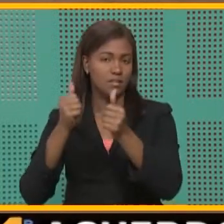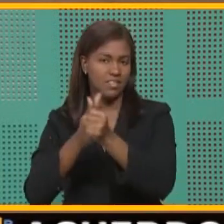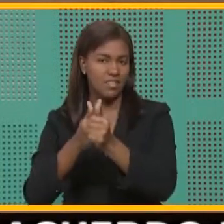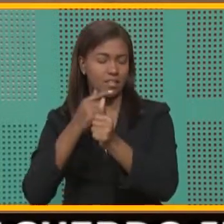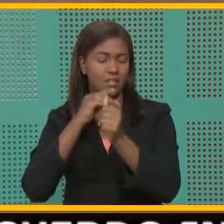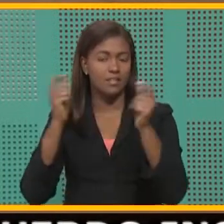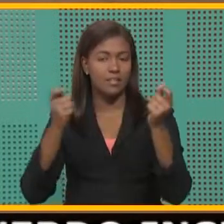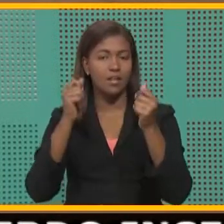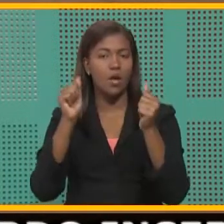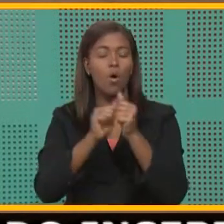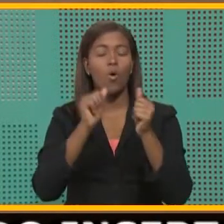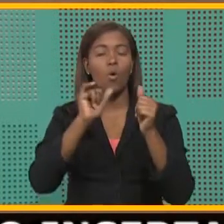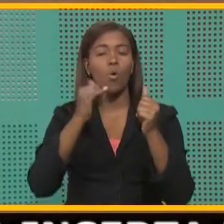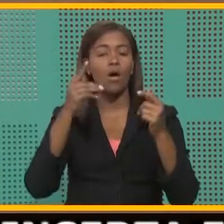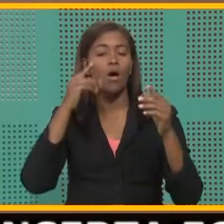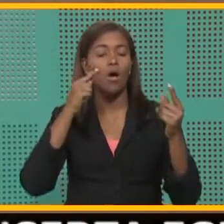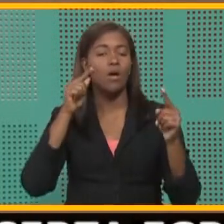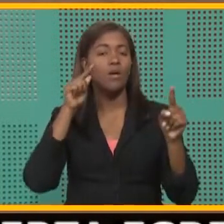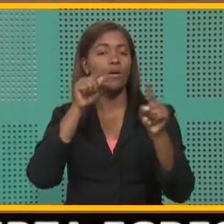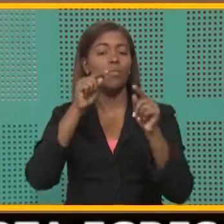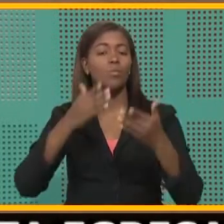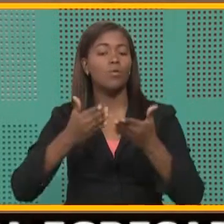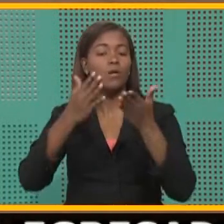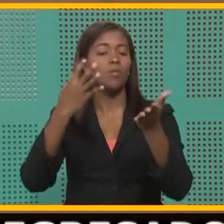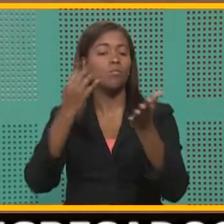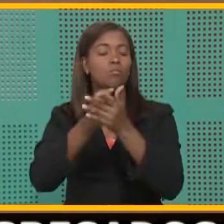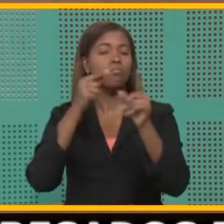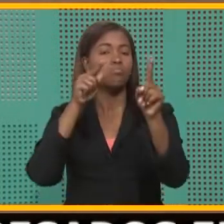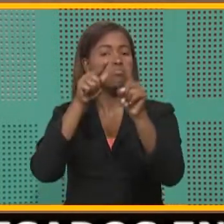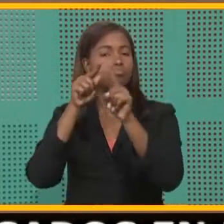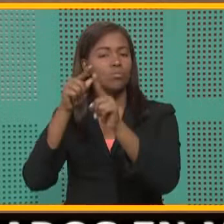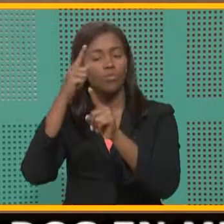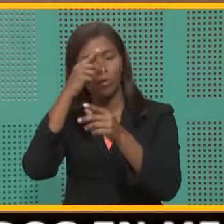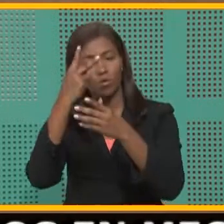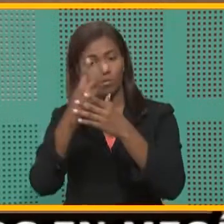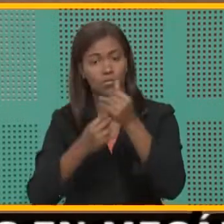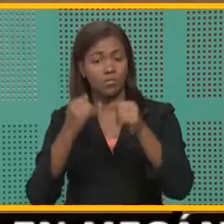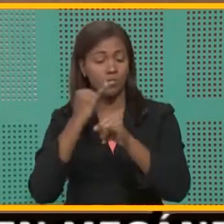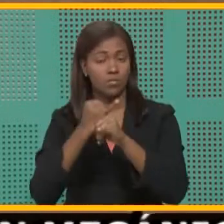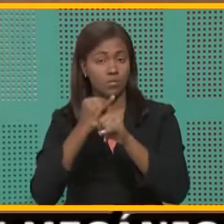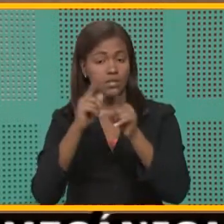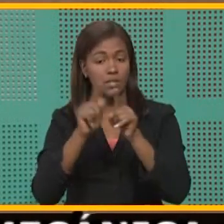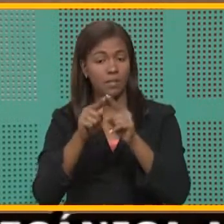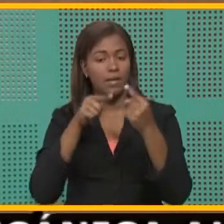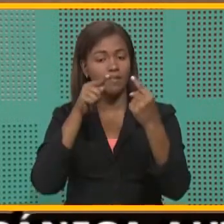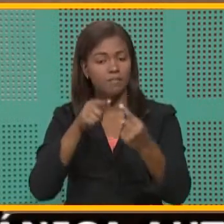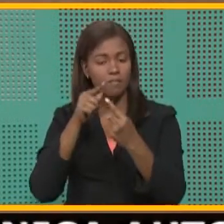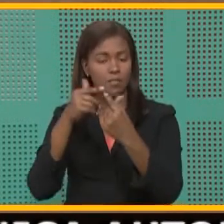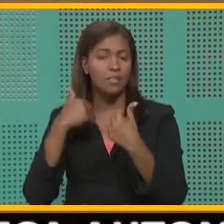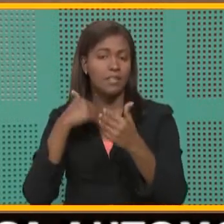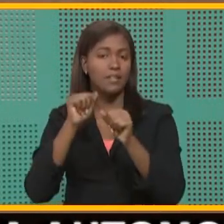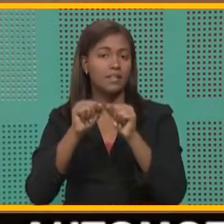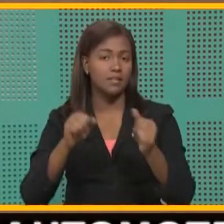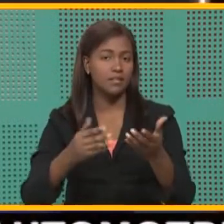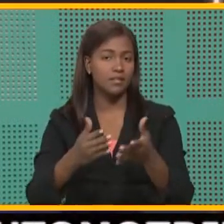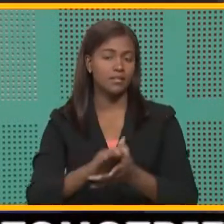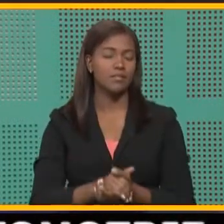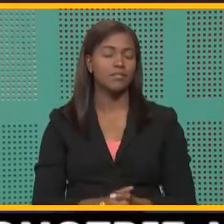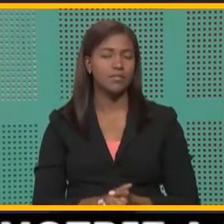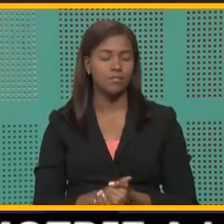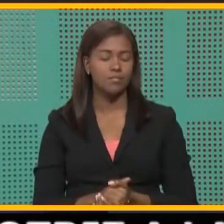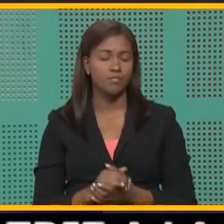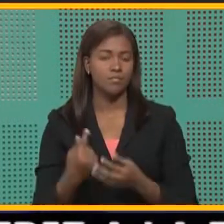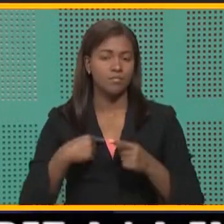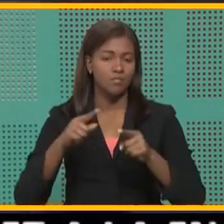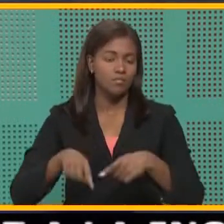se celebra con el objetivo de presentar los avances logrados por ambas instituciones, así como los desafíos persistentes. Y hemos estado